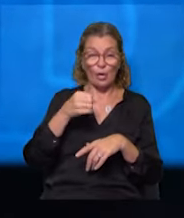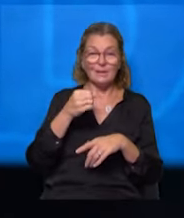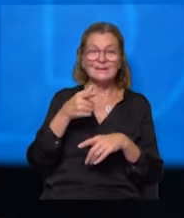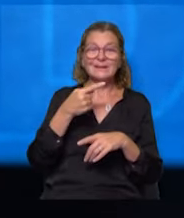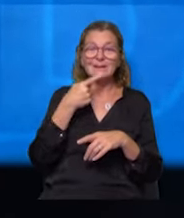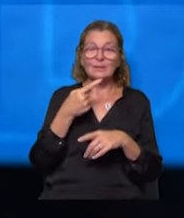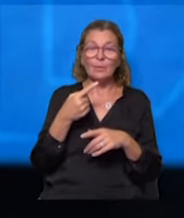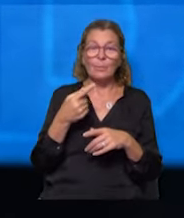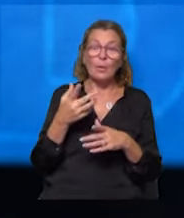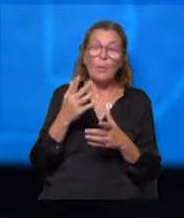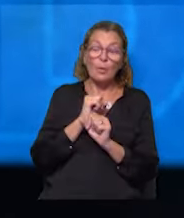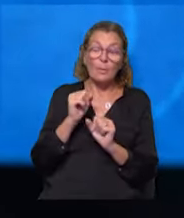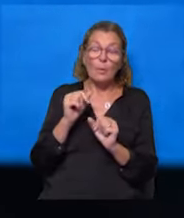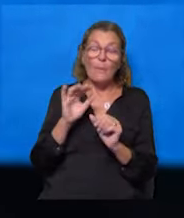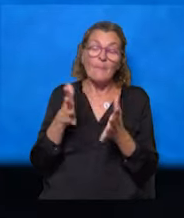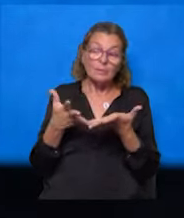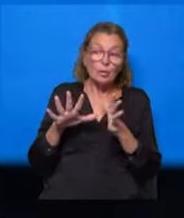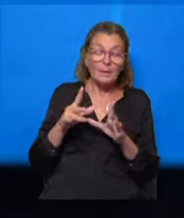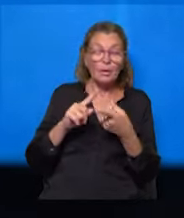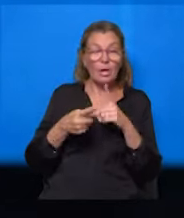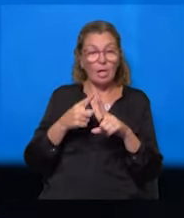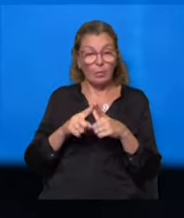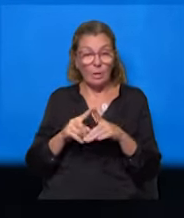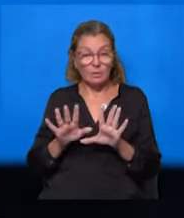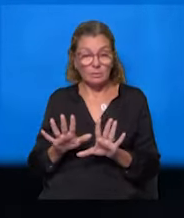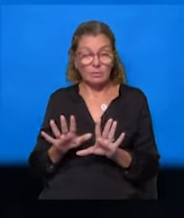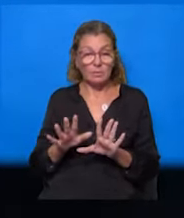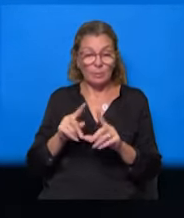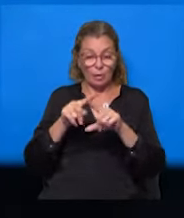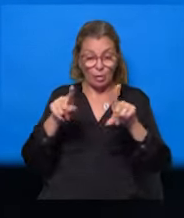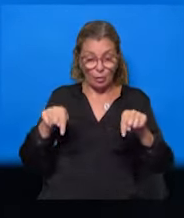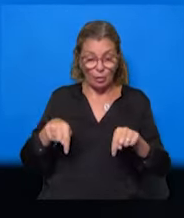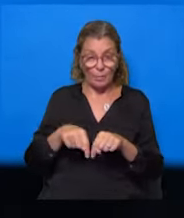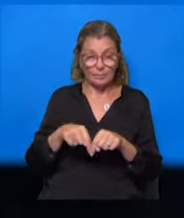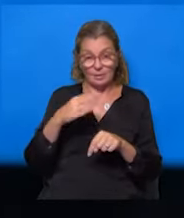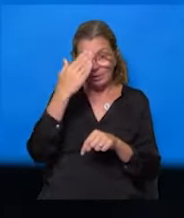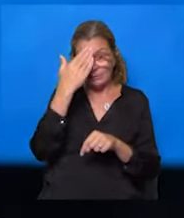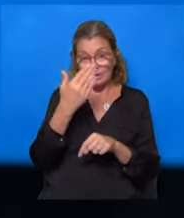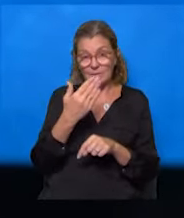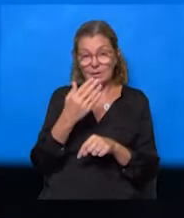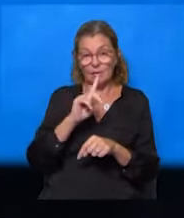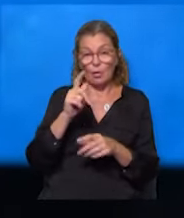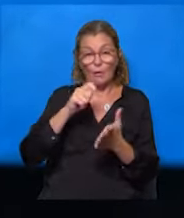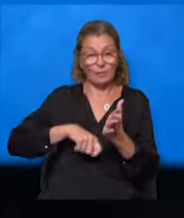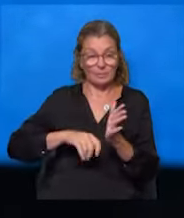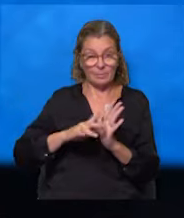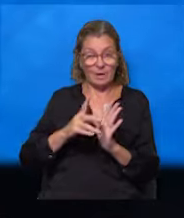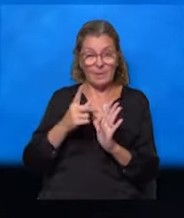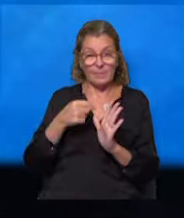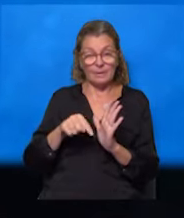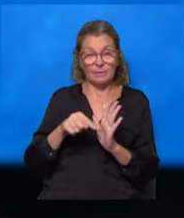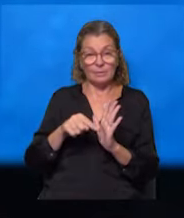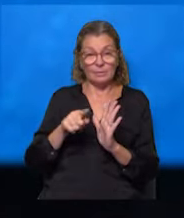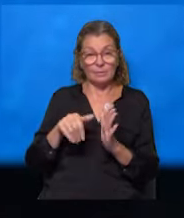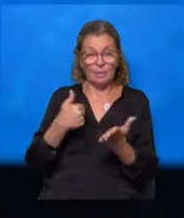cuales nos podemos poner más o menos de acuerdo De hecho el documento que el frente termina por no firmar porque a la vez que